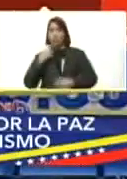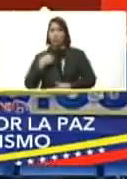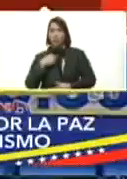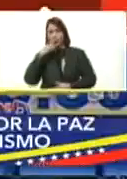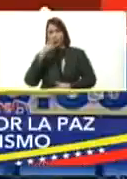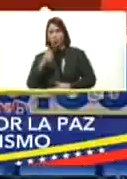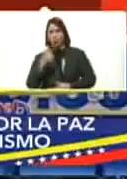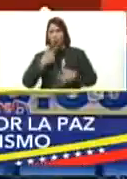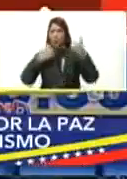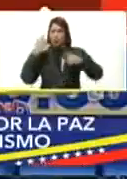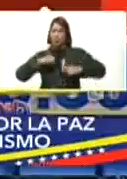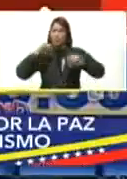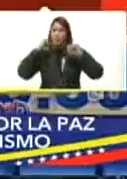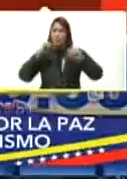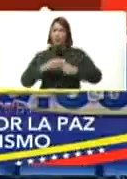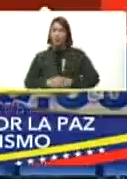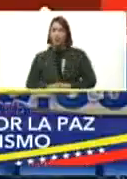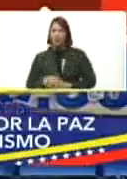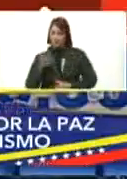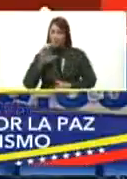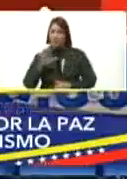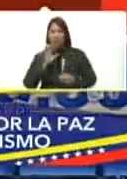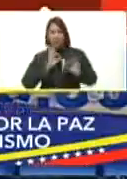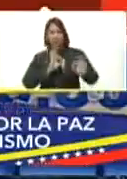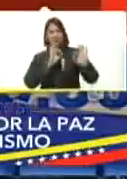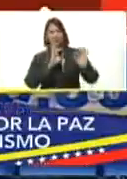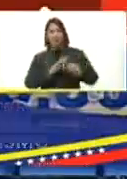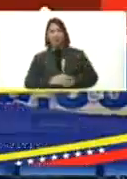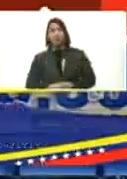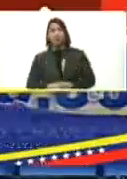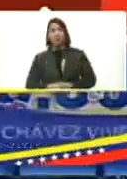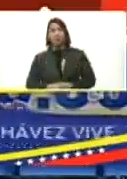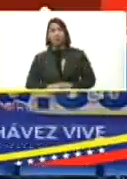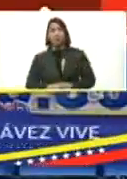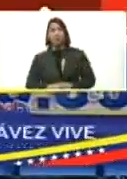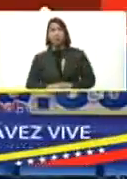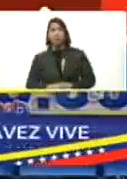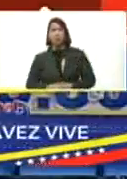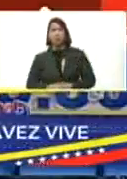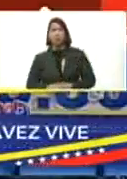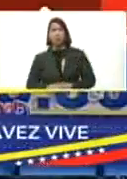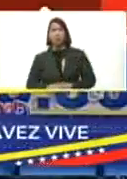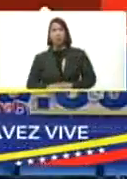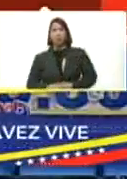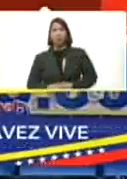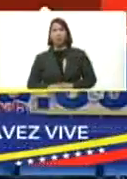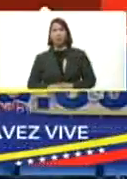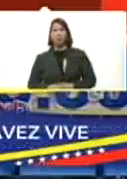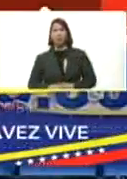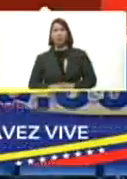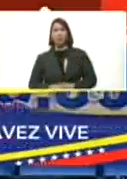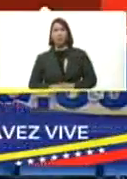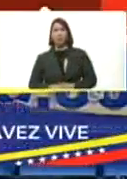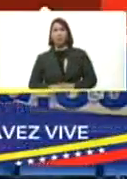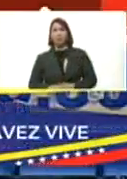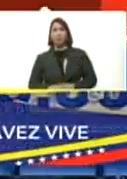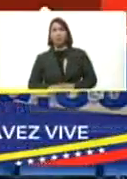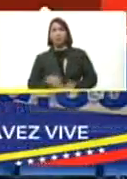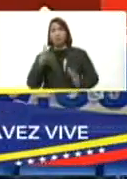¡Maduro! ¡Chávez vive! Y yo le digo, ¡la patria sigue! Y se van y se sonríen. ¡Chávez vive! ¡Chávez vive! ¡Chávez vive! ¿Qué será?